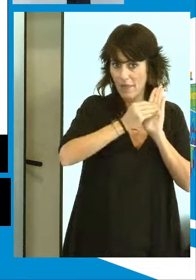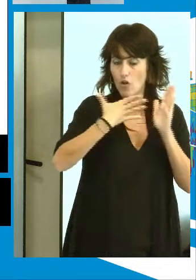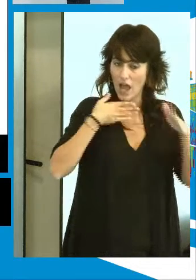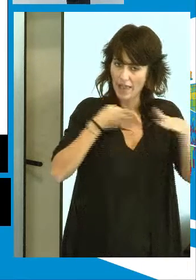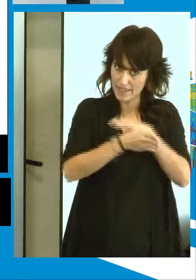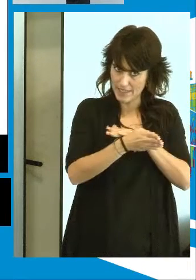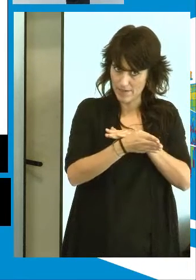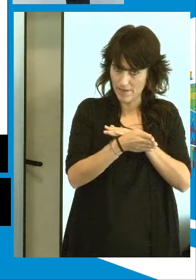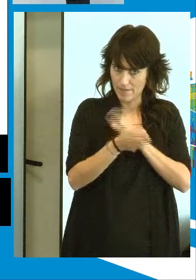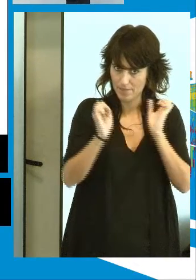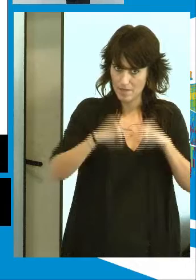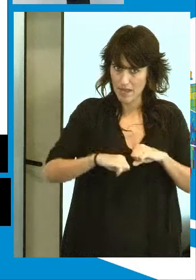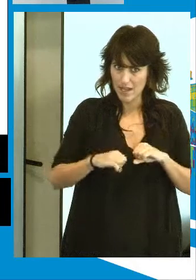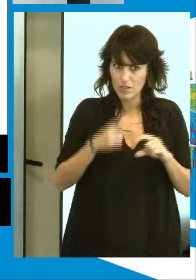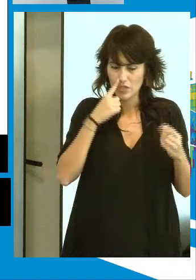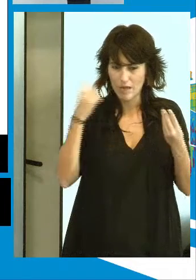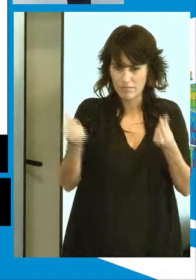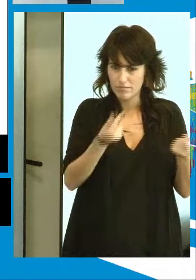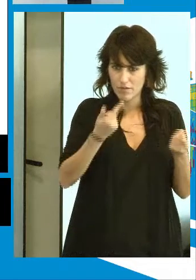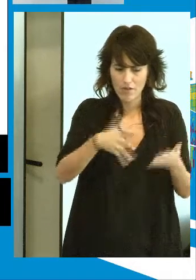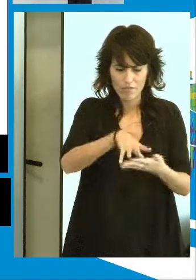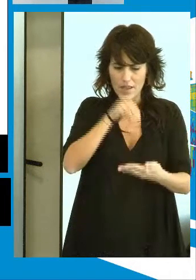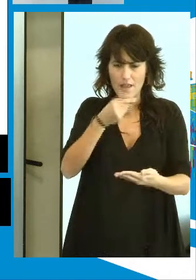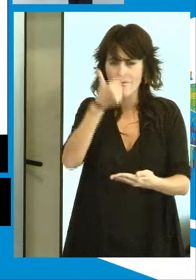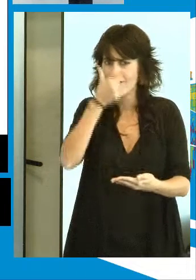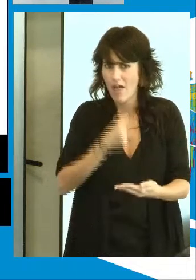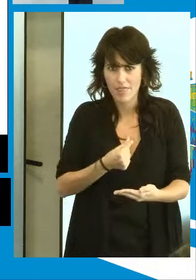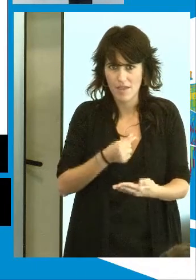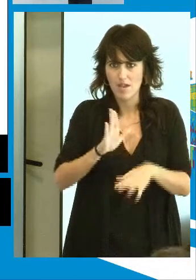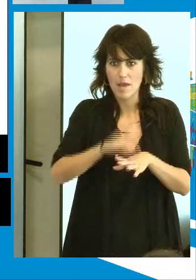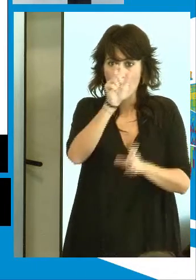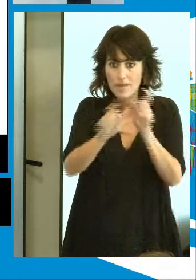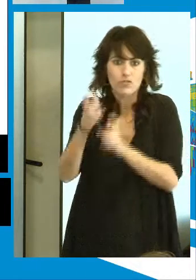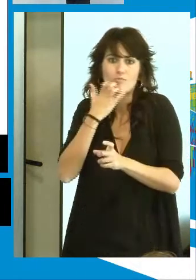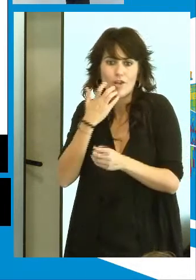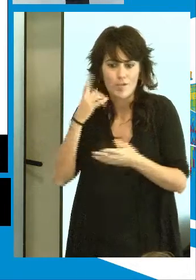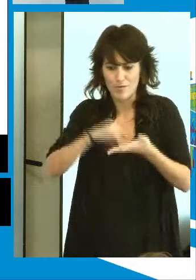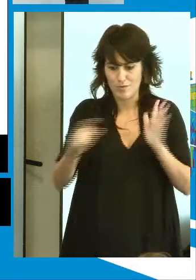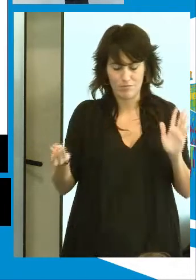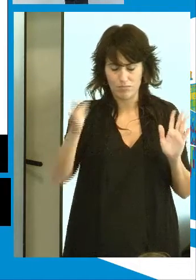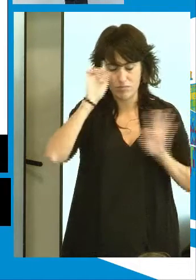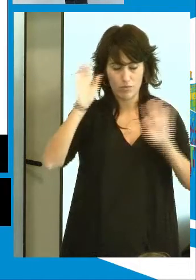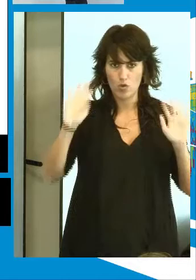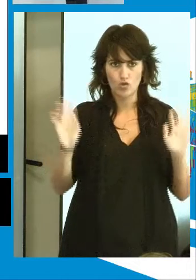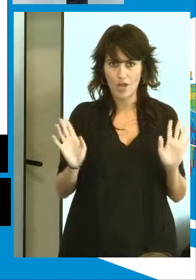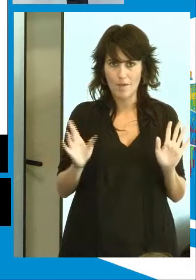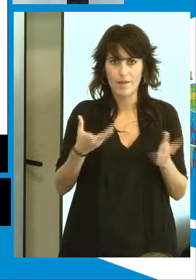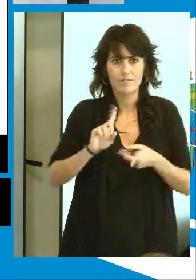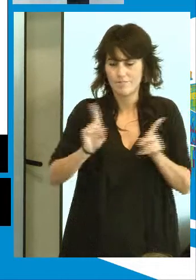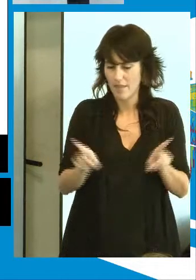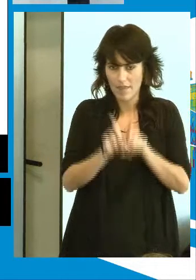accesible y muy intuitiva para personas que no tengan acercamiento a la tecnología, que no estén familiarizadas con